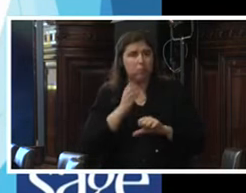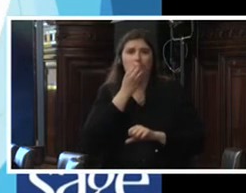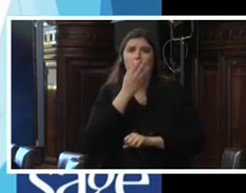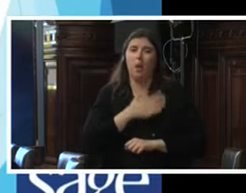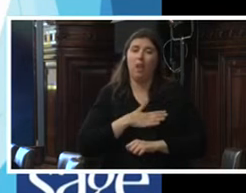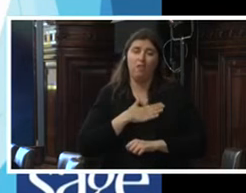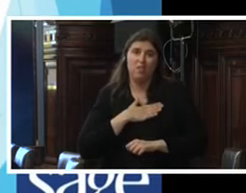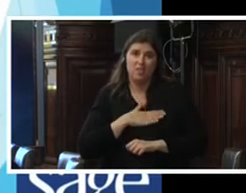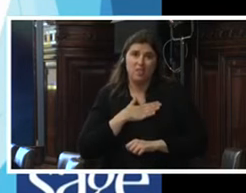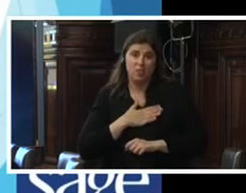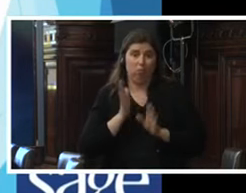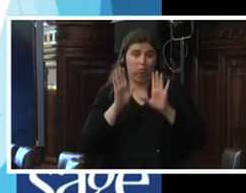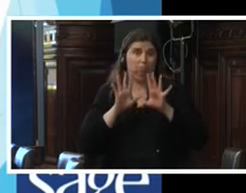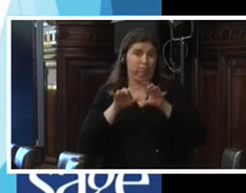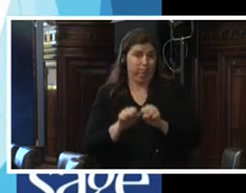solís